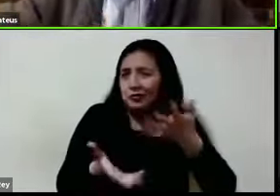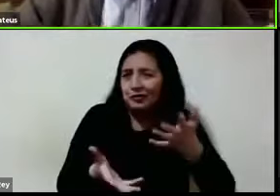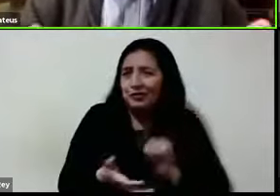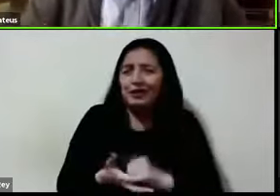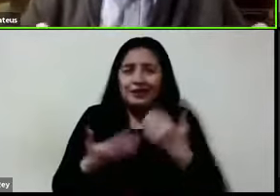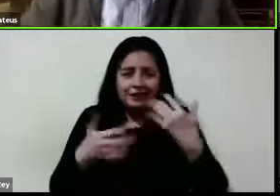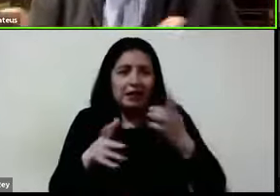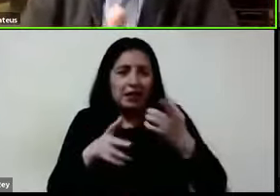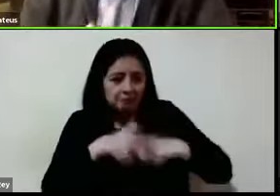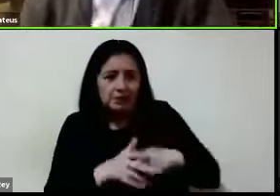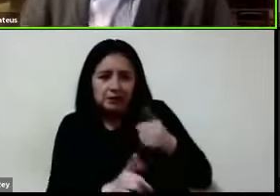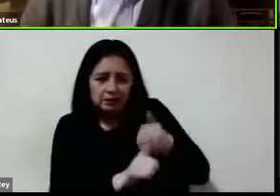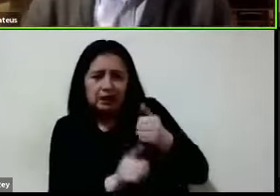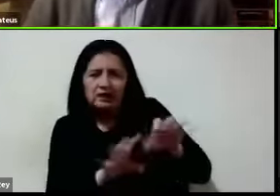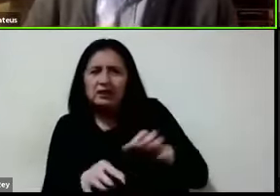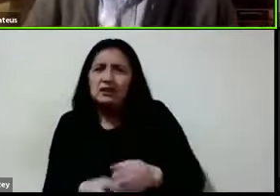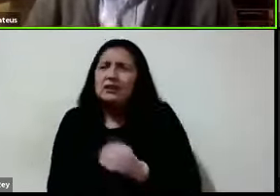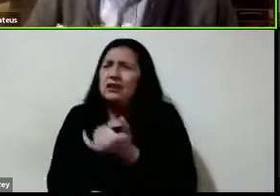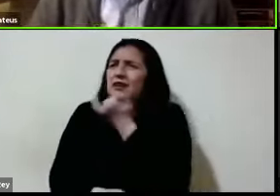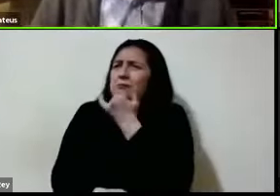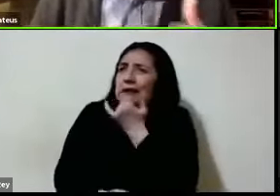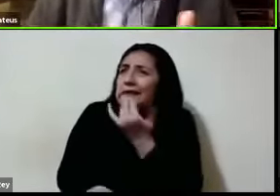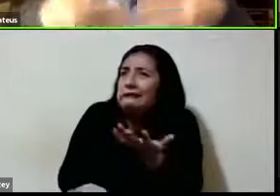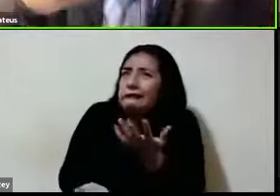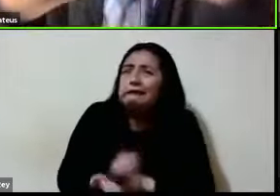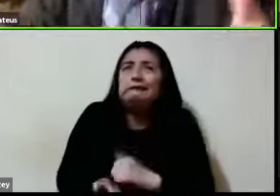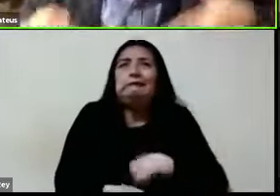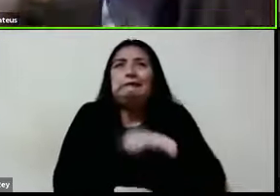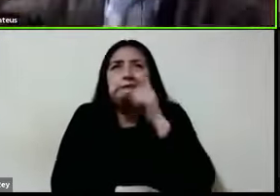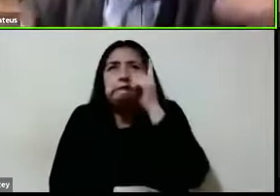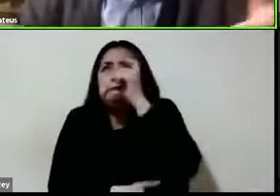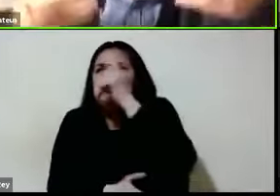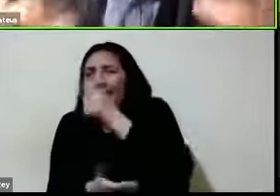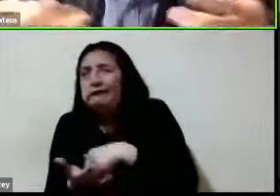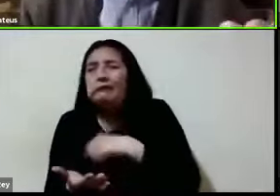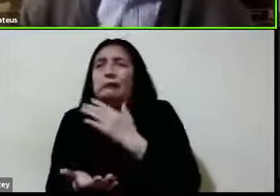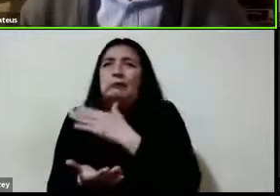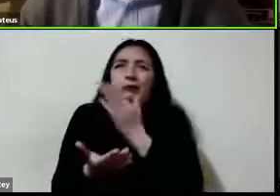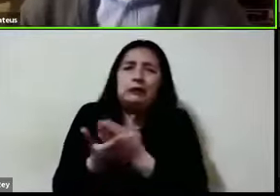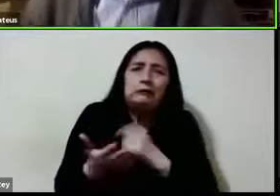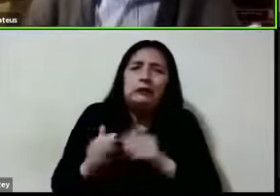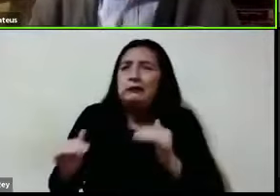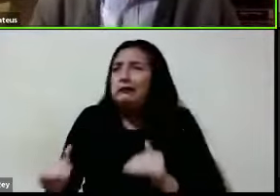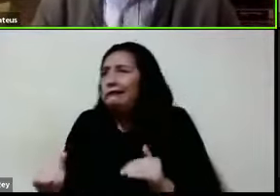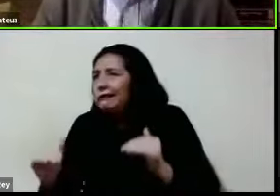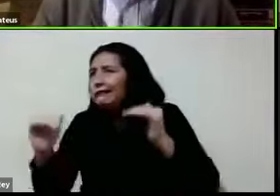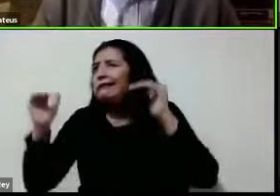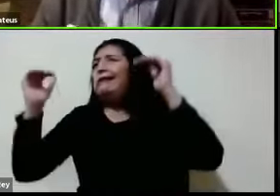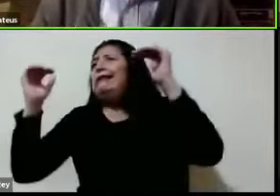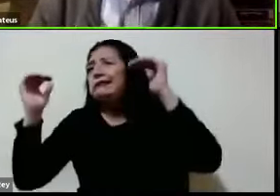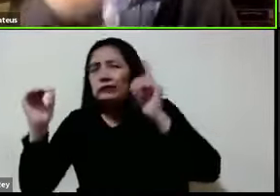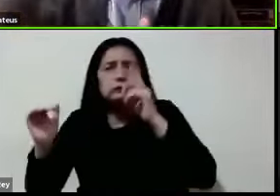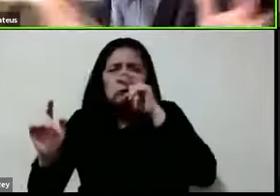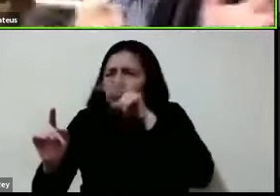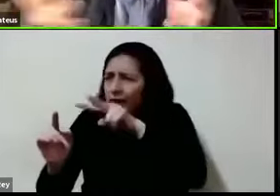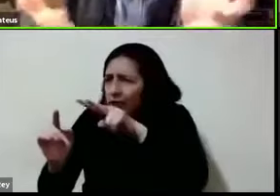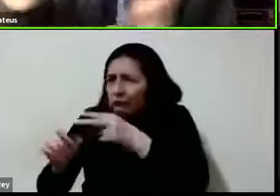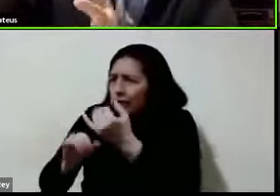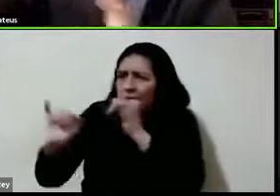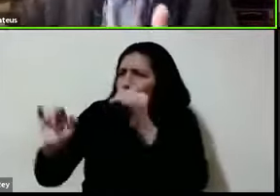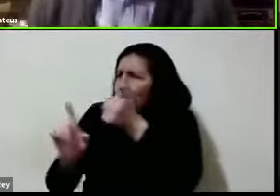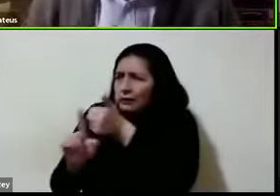ya empiezan a desarrollar. ¿Y qué pasa con los casos problemáticos, ¿no? Donde es más complicado, empiezan a crecer y no vemos este desarrollo de la autonomía?